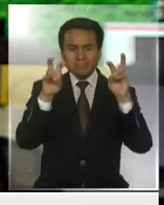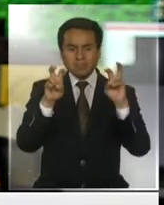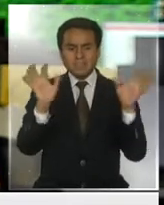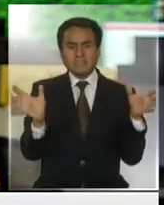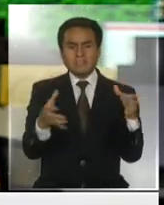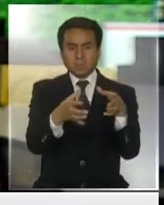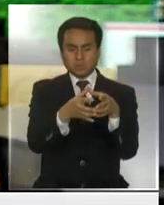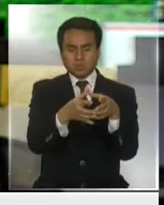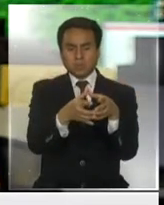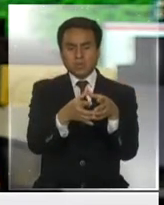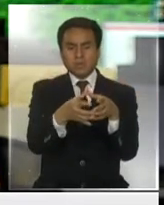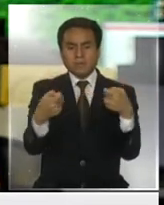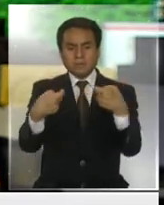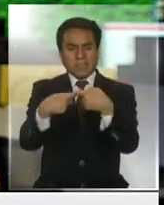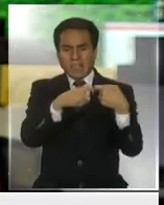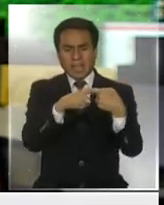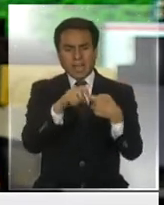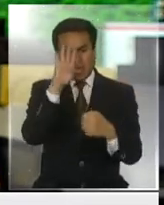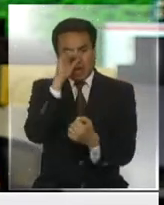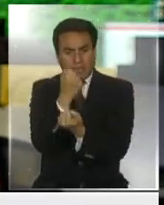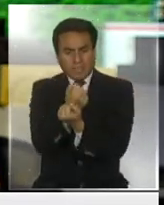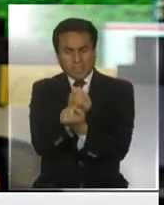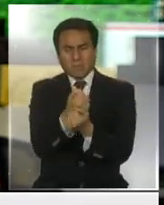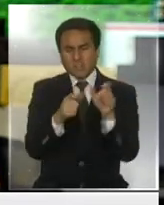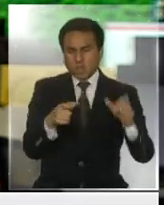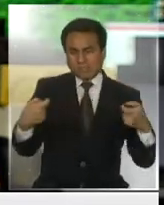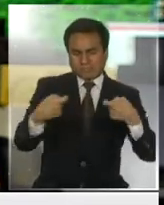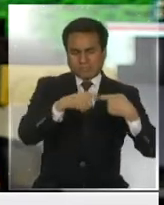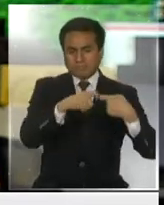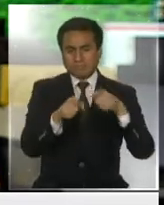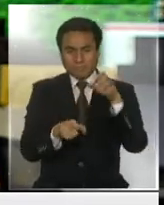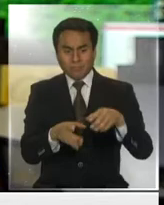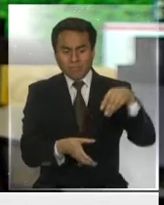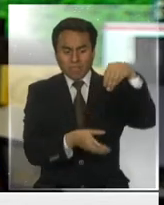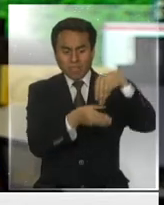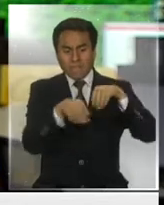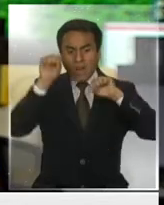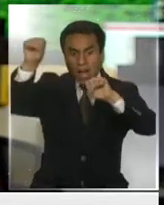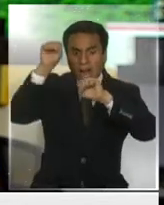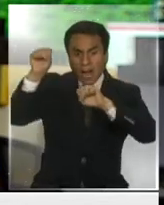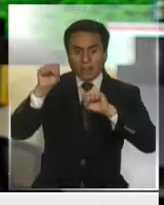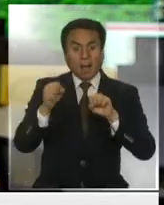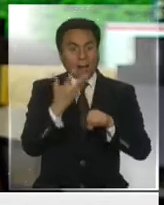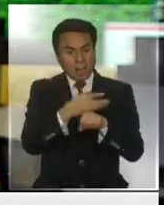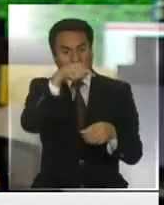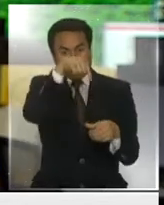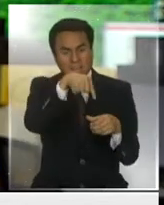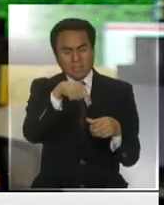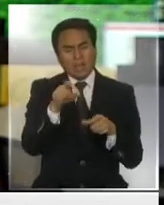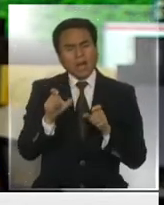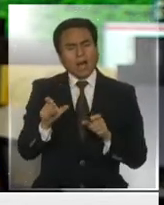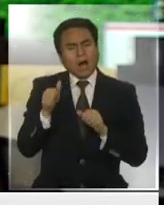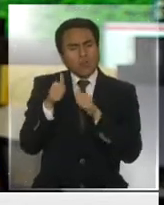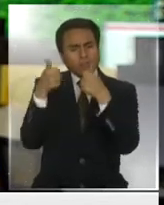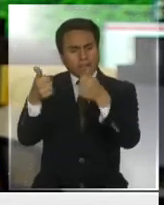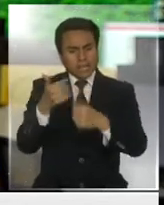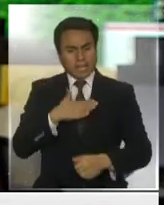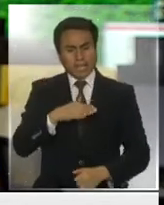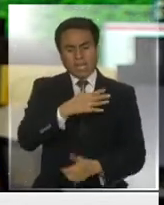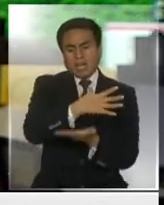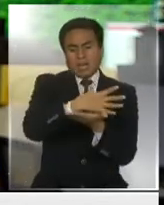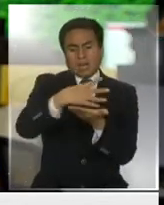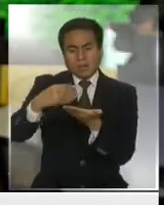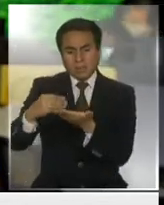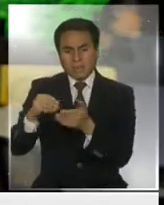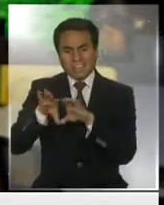sector que pelea con carabineros, un sector donde además hay muchos integrantes de las propias barras bravas. ¿Quiere la autoridad que eso se replique